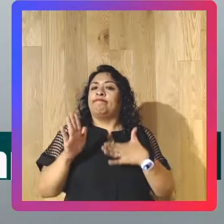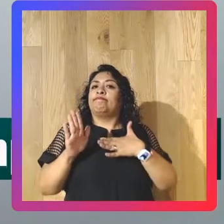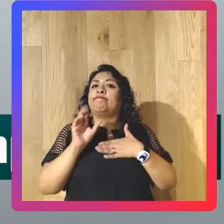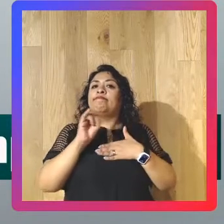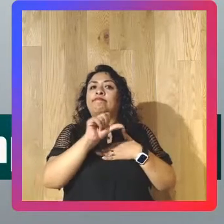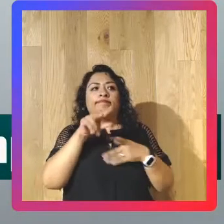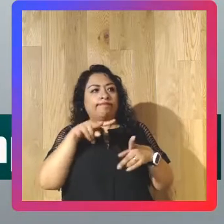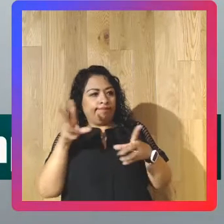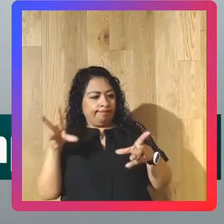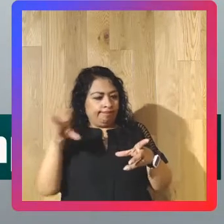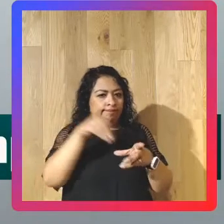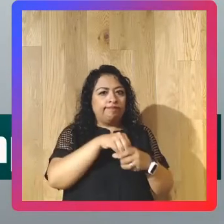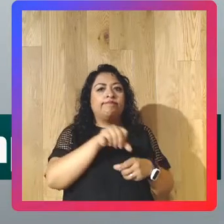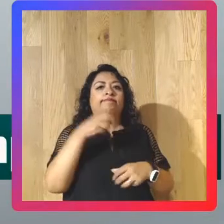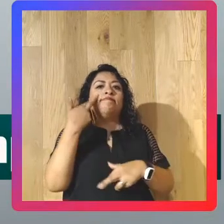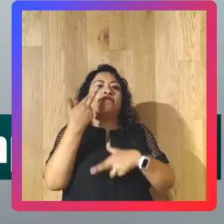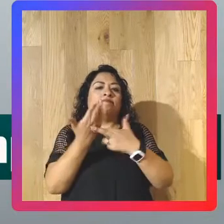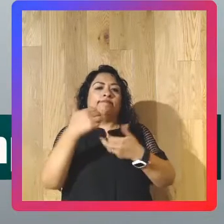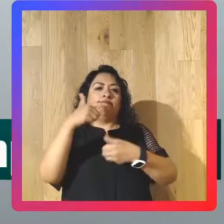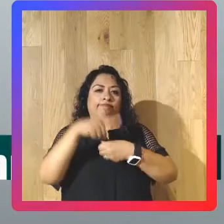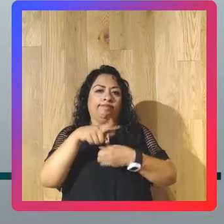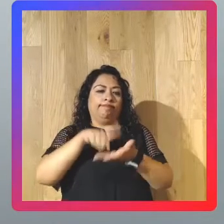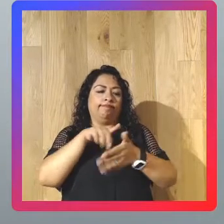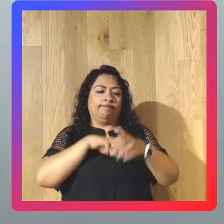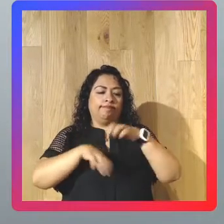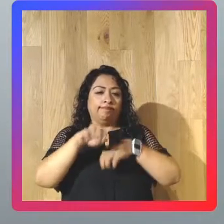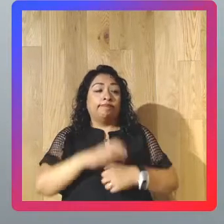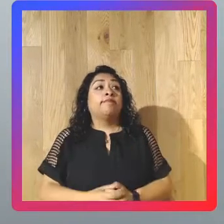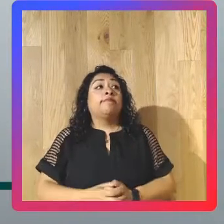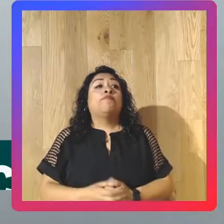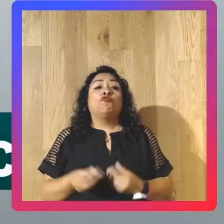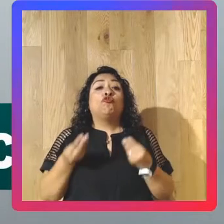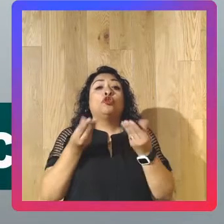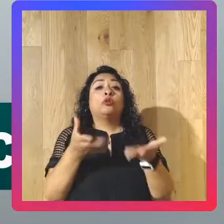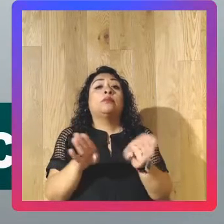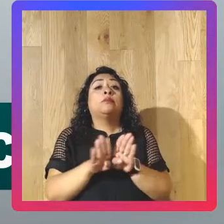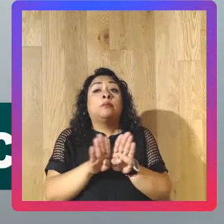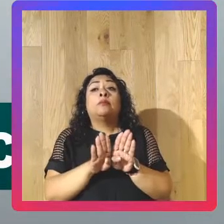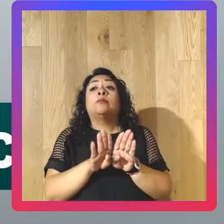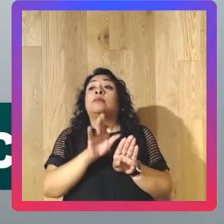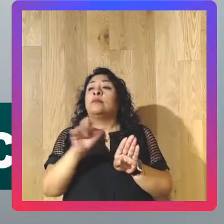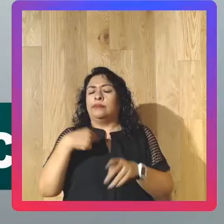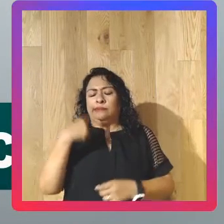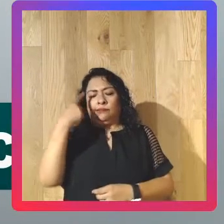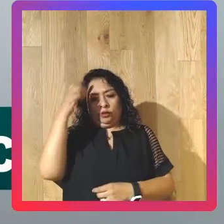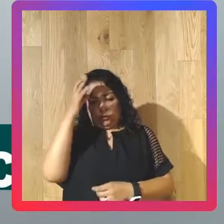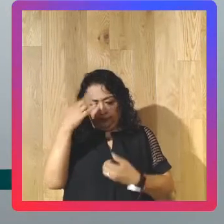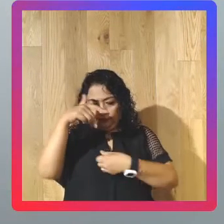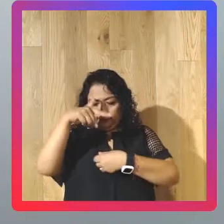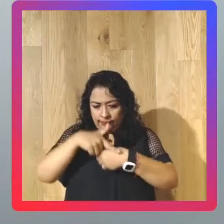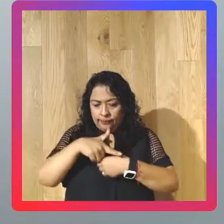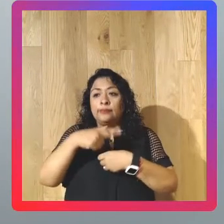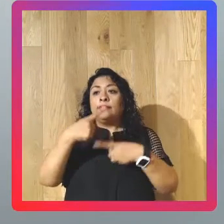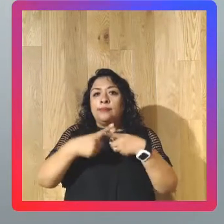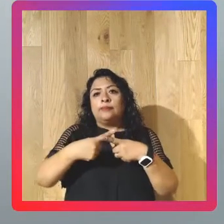con una visión integral de la responsabilidad social empresarial, contribuyendo a la formación de la conciencia social de